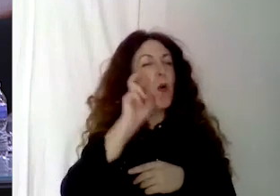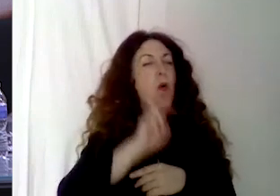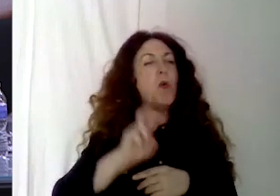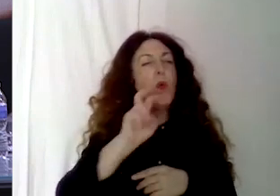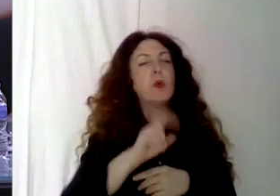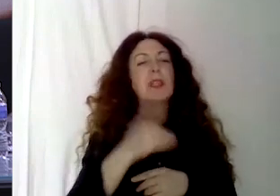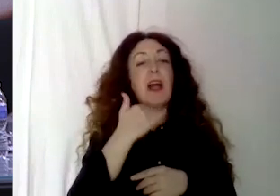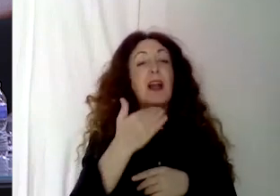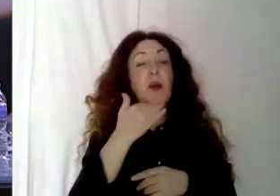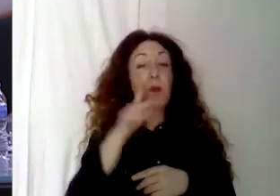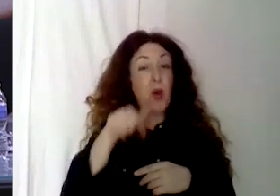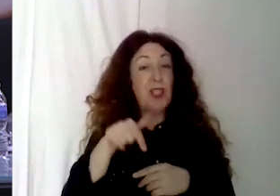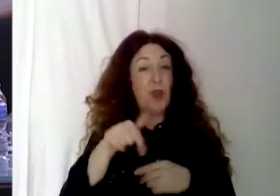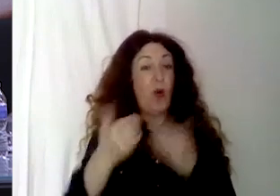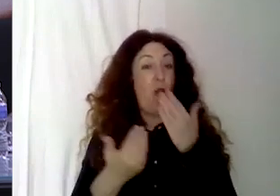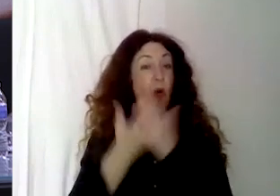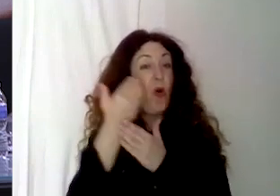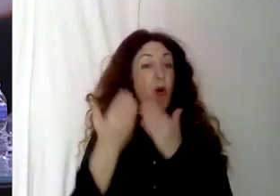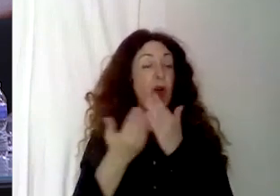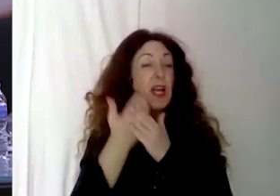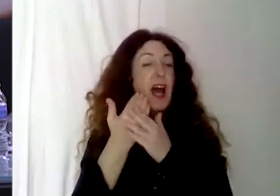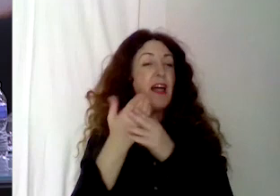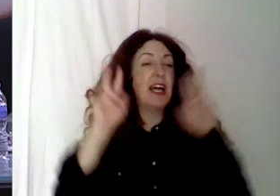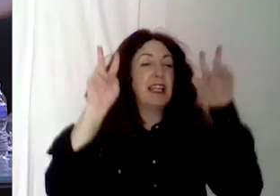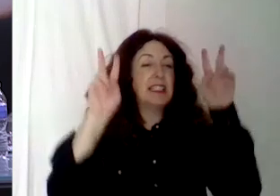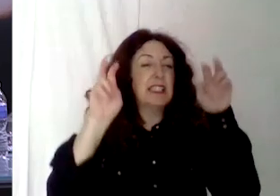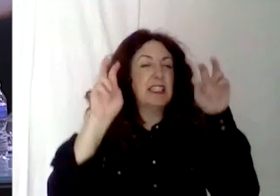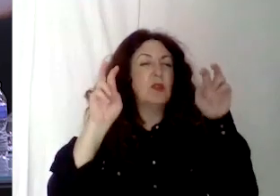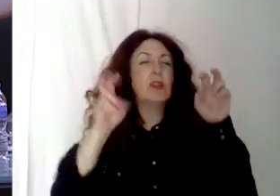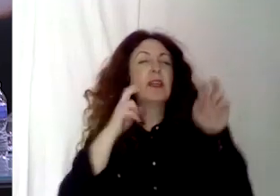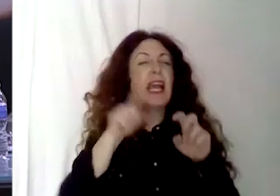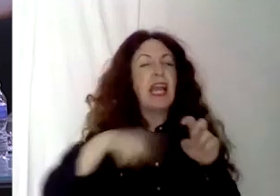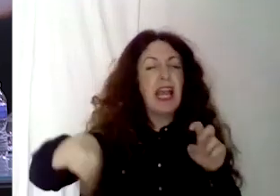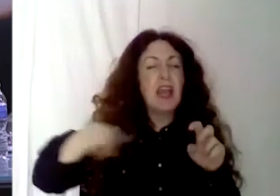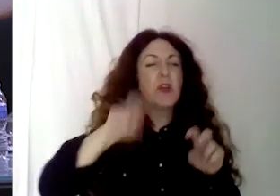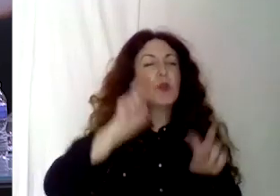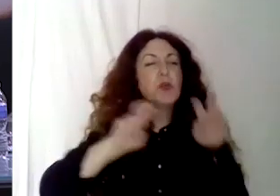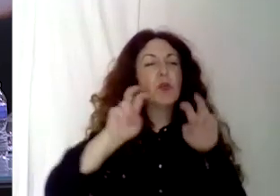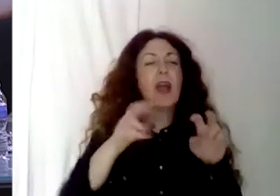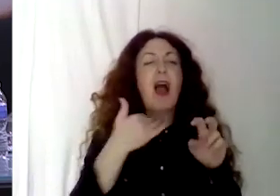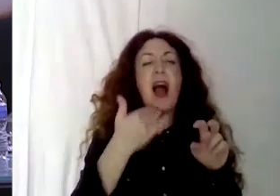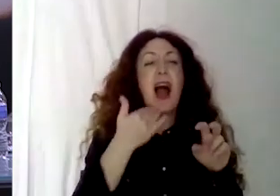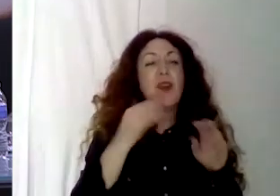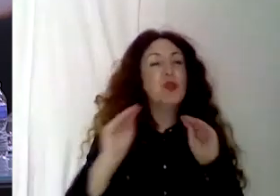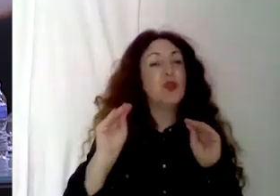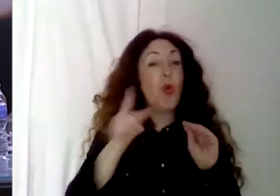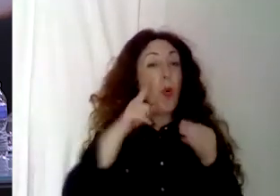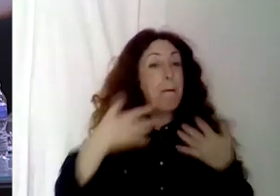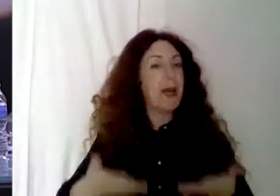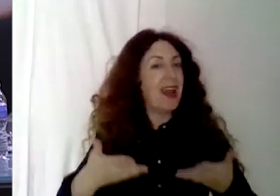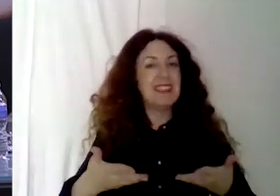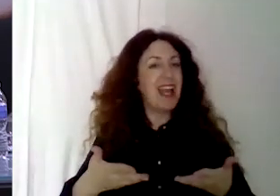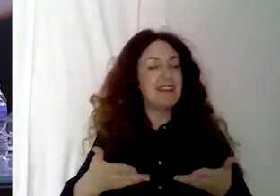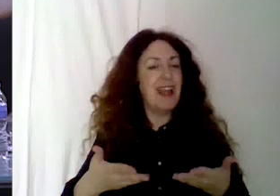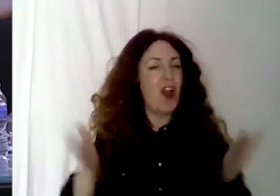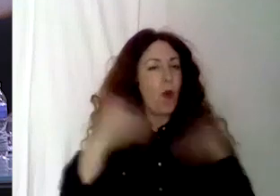a esta jornada. Buscan algo que no está en el presente y que, por supuesto, jamás encontrarán en el